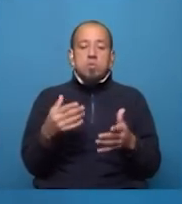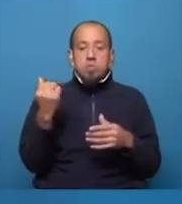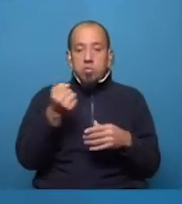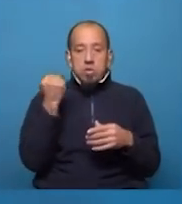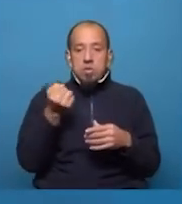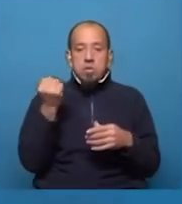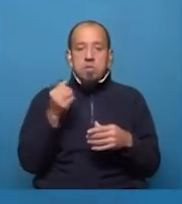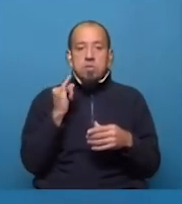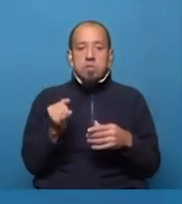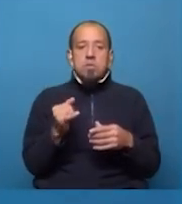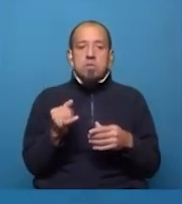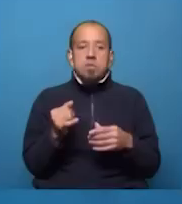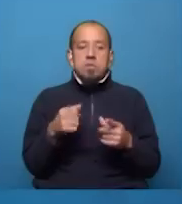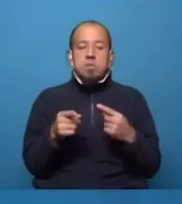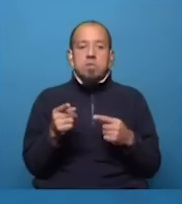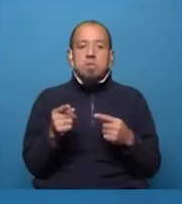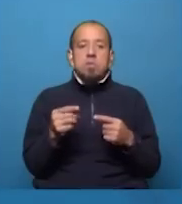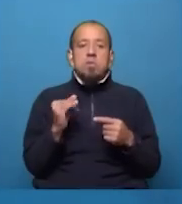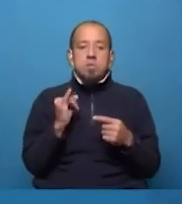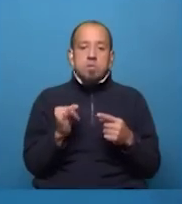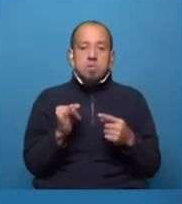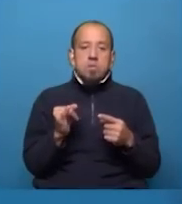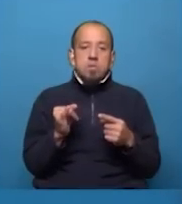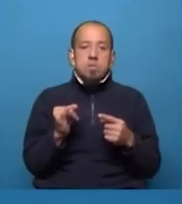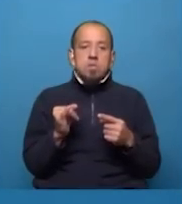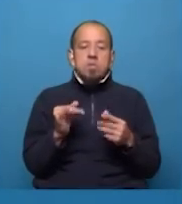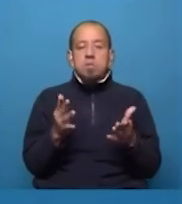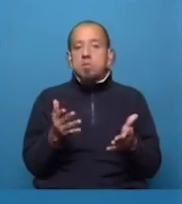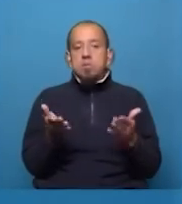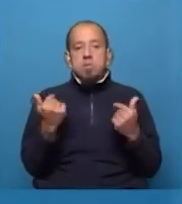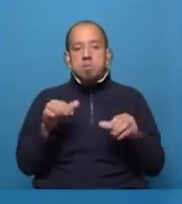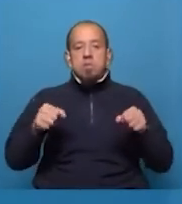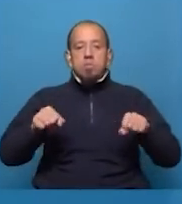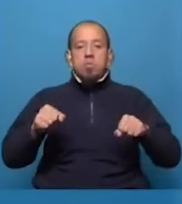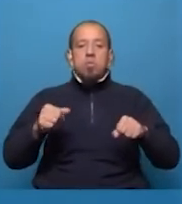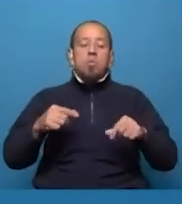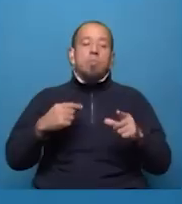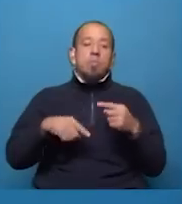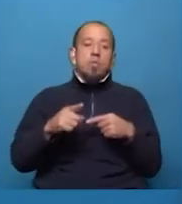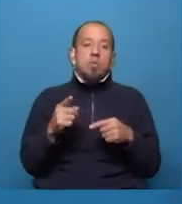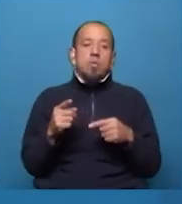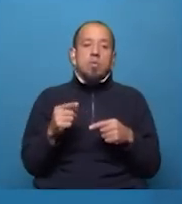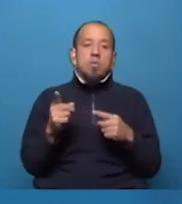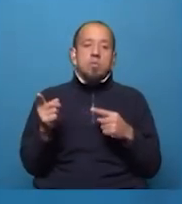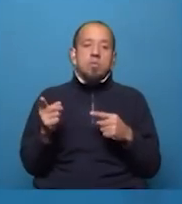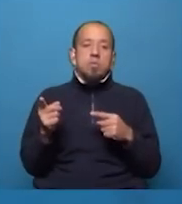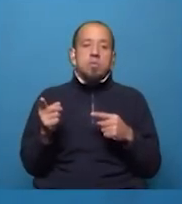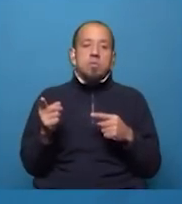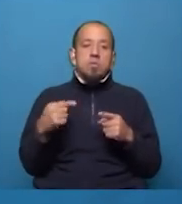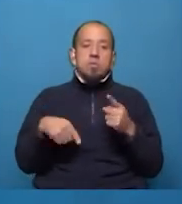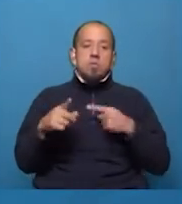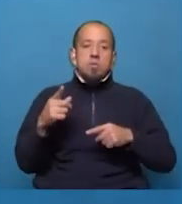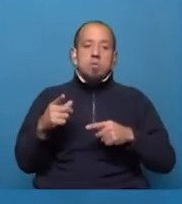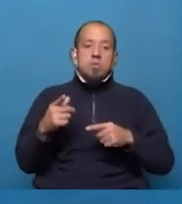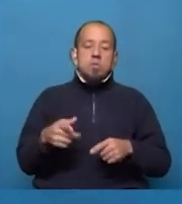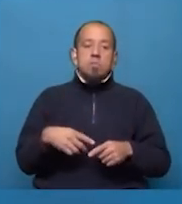importante o que no sea lavado es lavado sacarle la moto sacarle la plata está todo ahora las grandes estructuras para